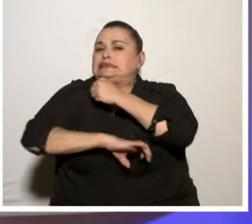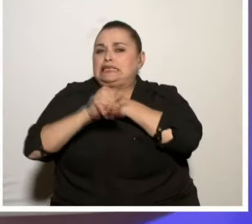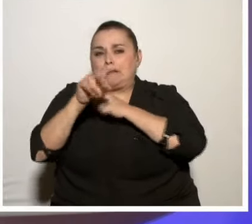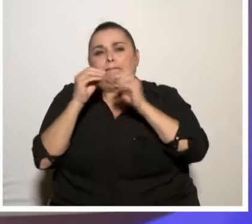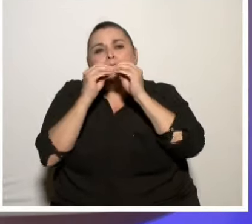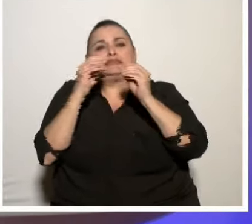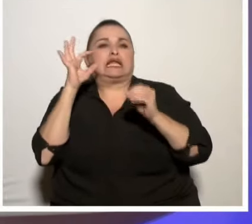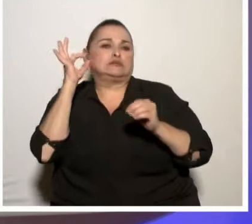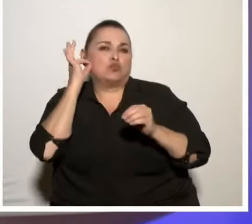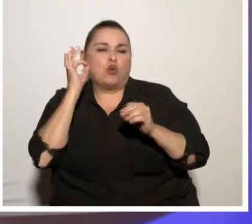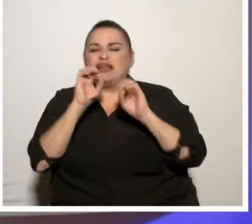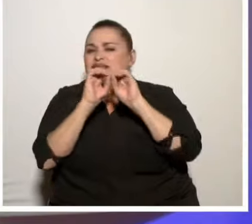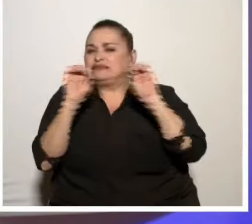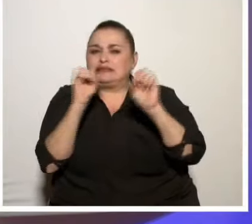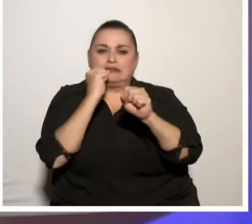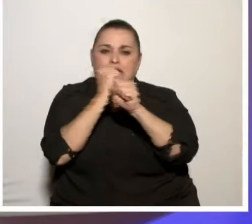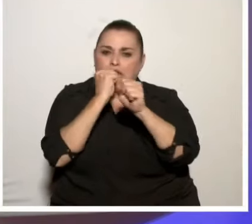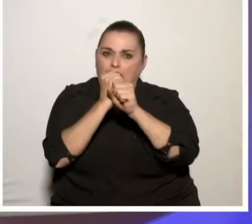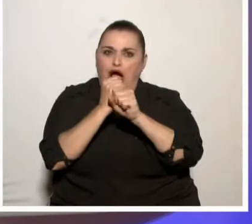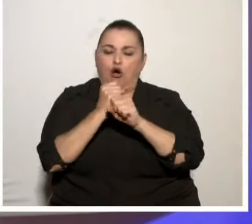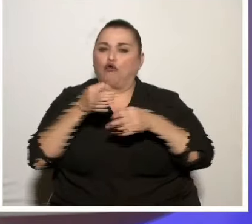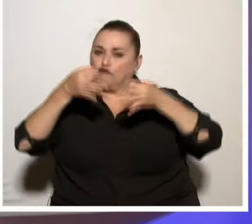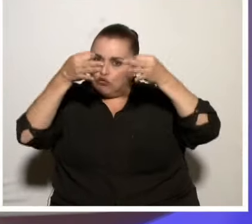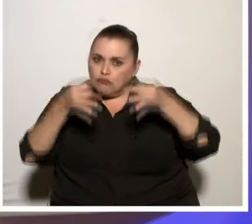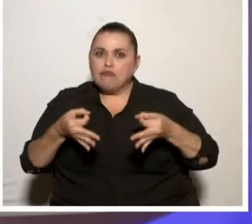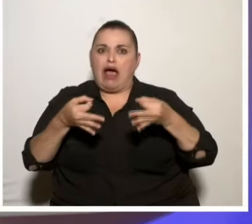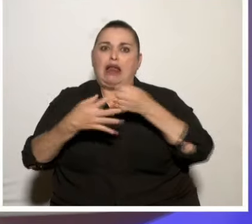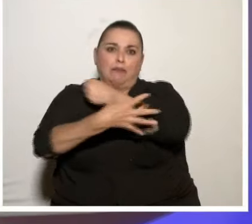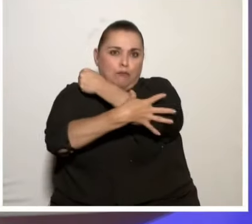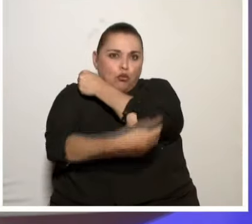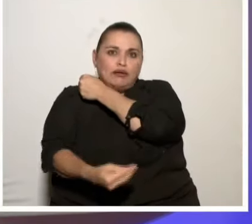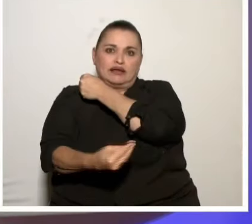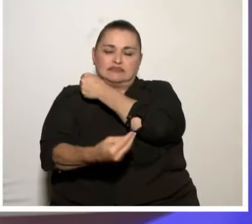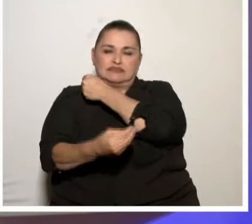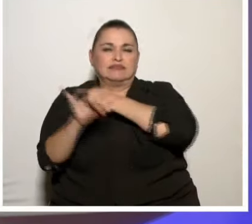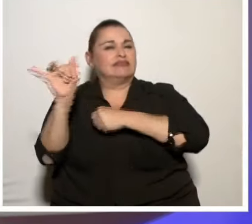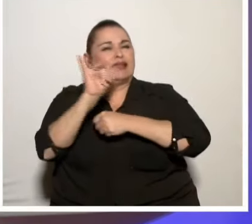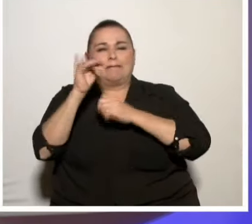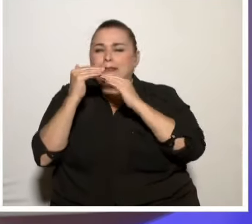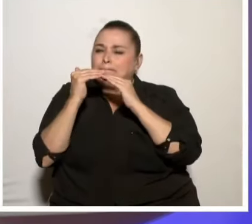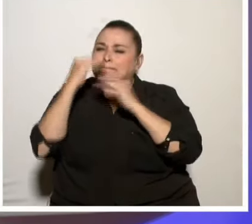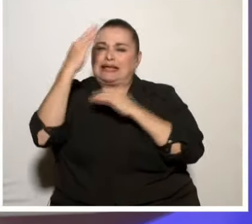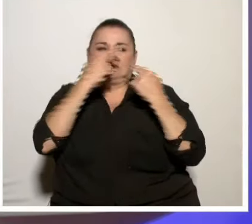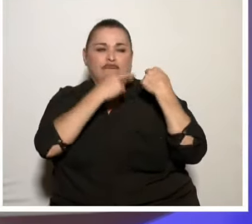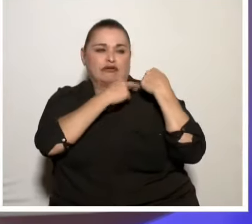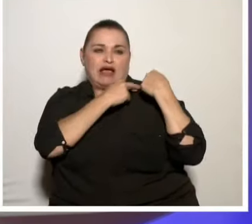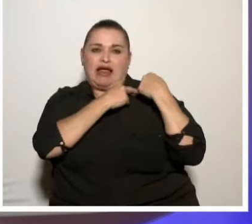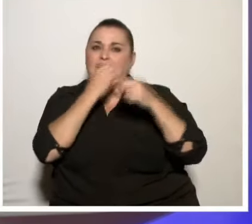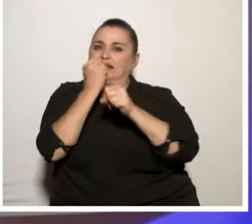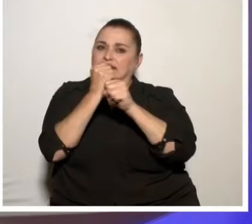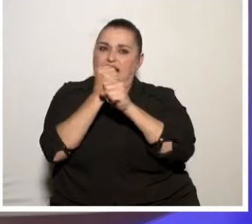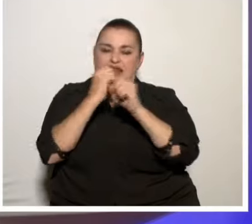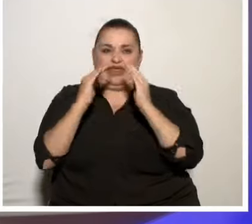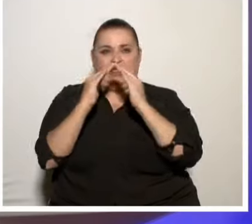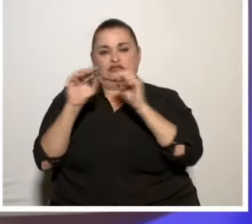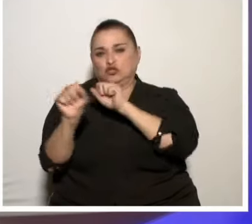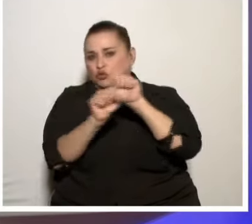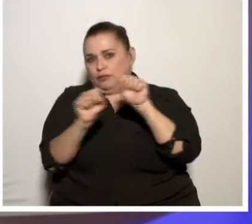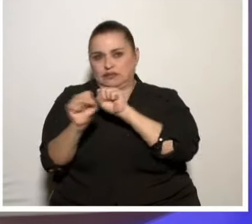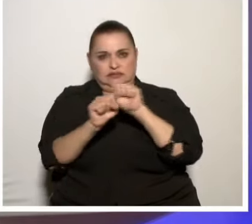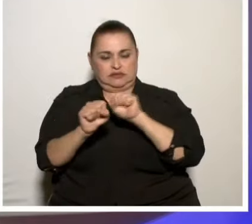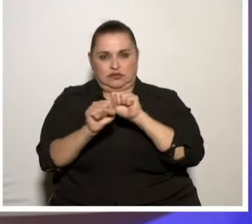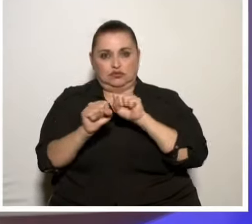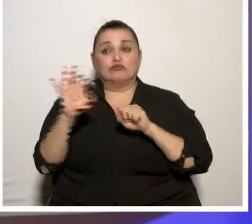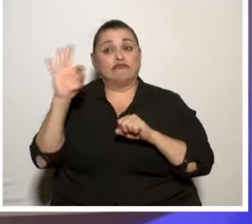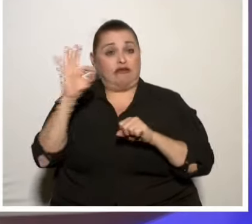mujeres al desempleo, la informalidad y la pobreza, así como una mayor recarga de las tareas domésticas.